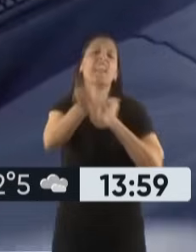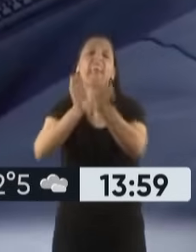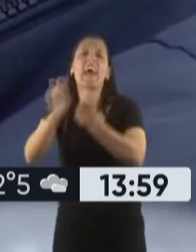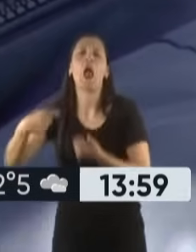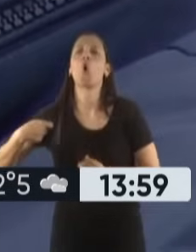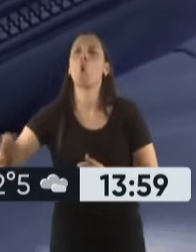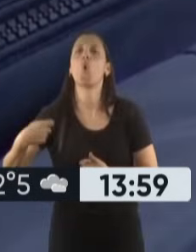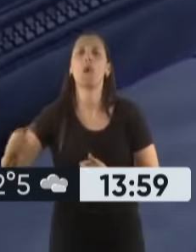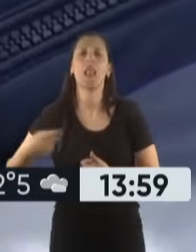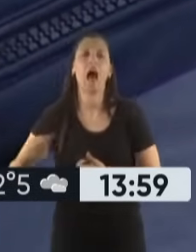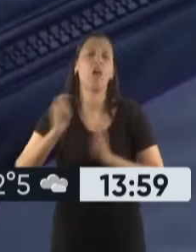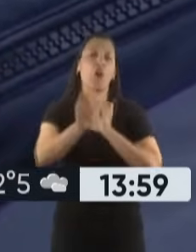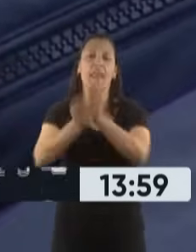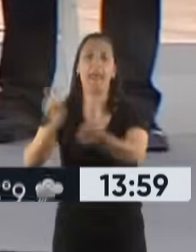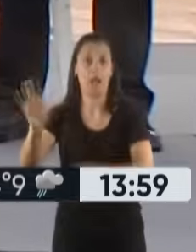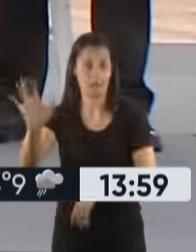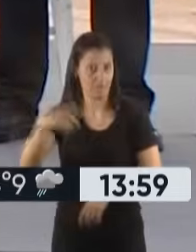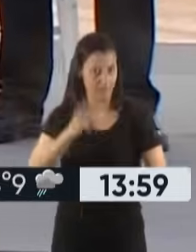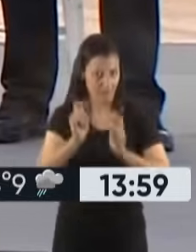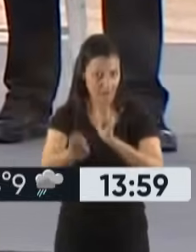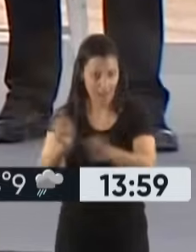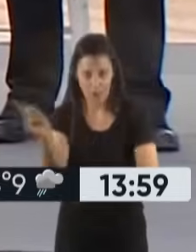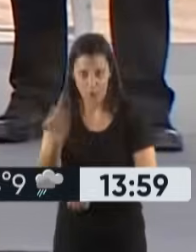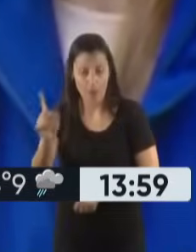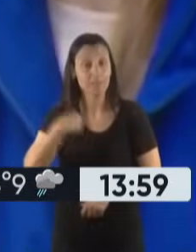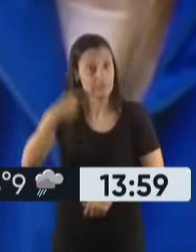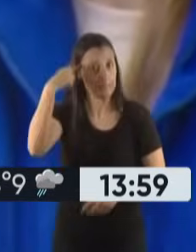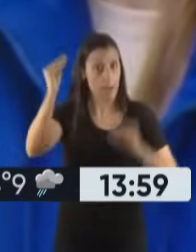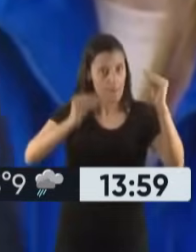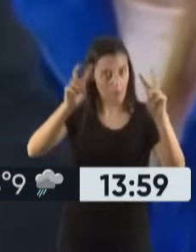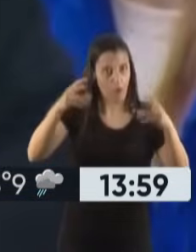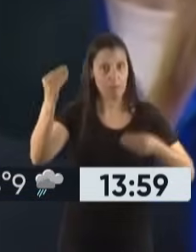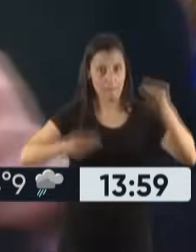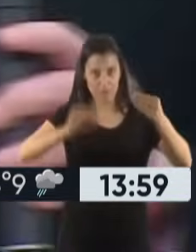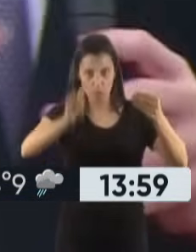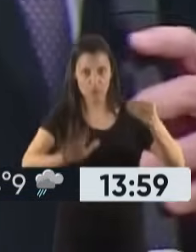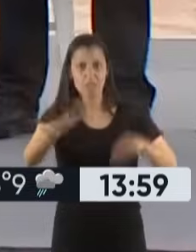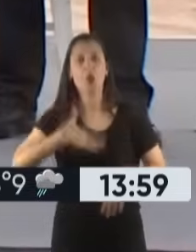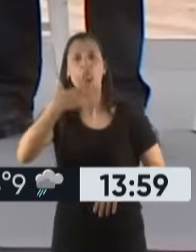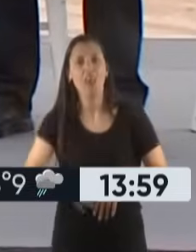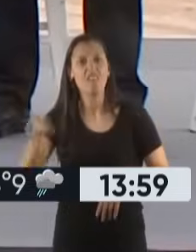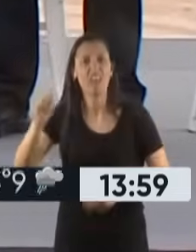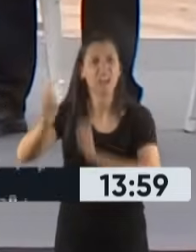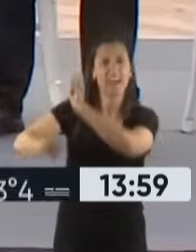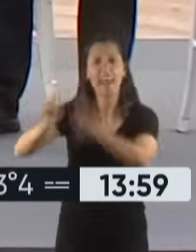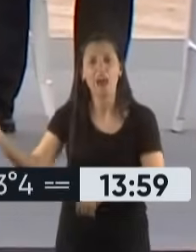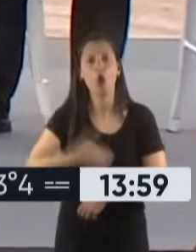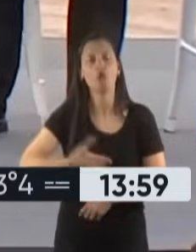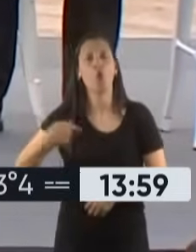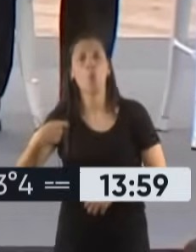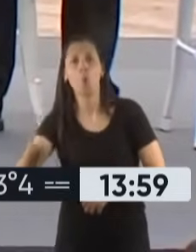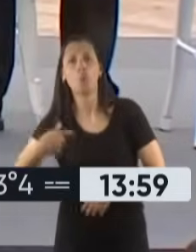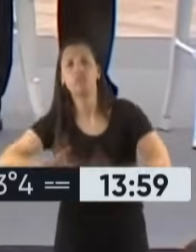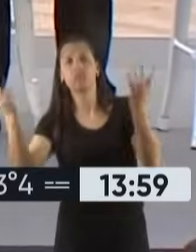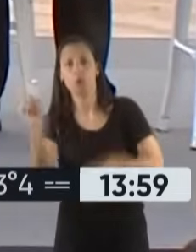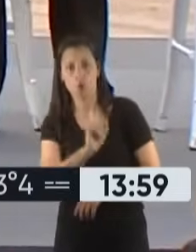regalaba jubilaciones. A mí me preocupaba porque me complicaba el presupuesto. Pero la verdad es que no regalaba jubilaciones.